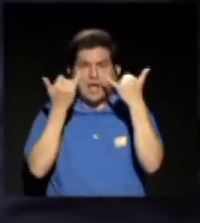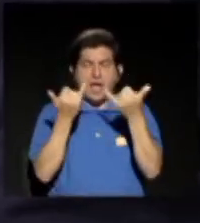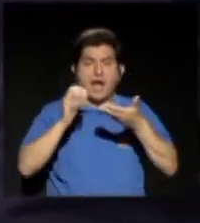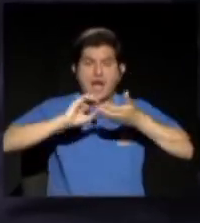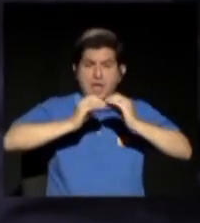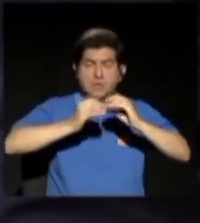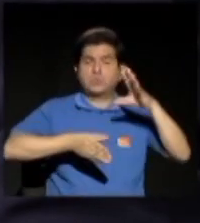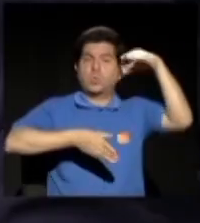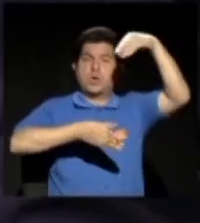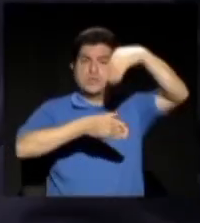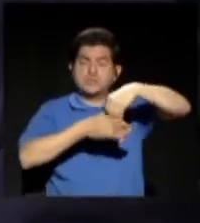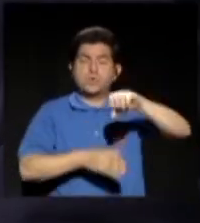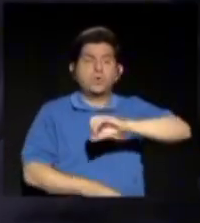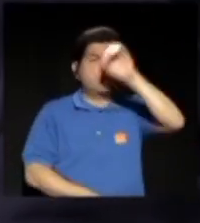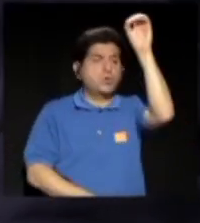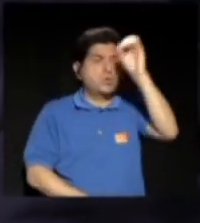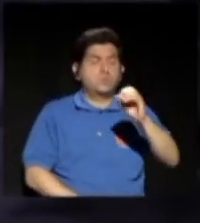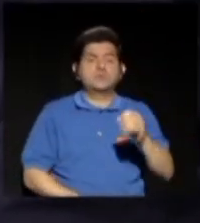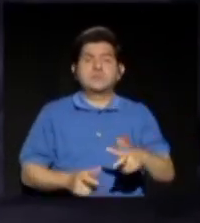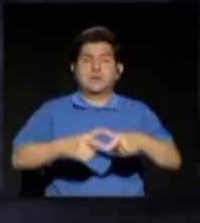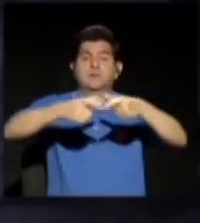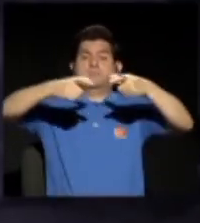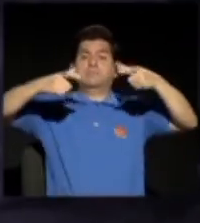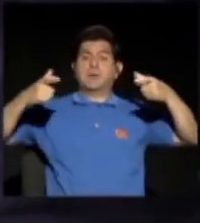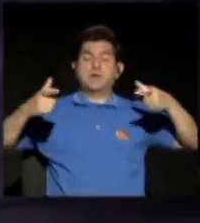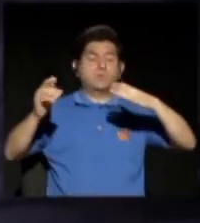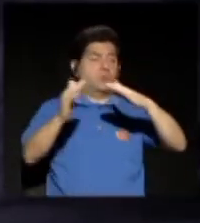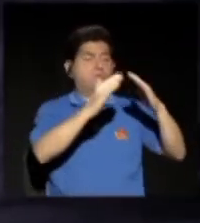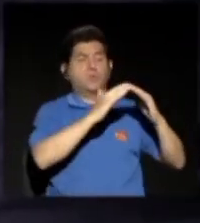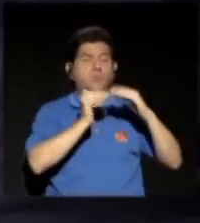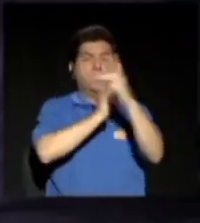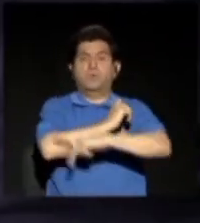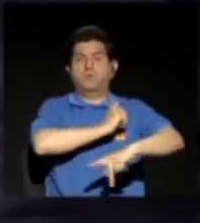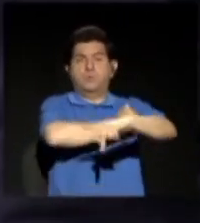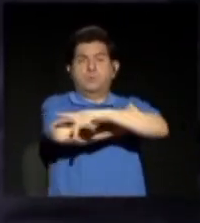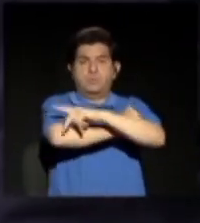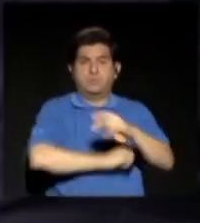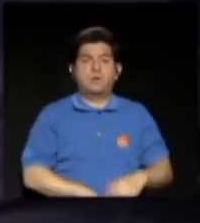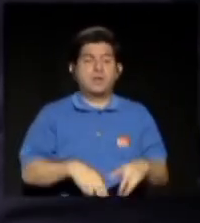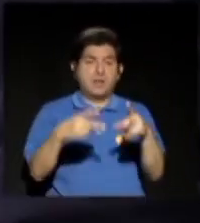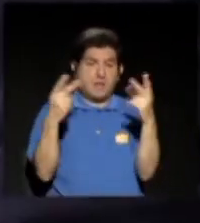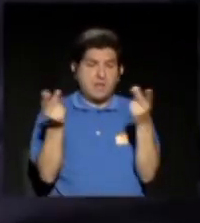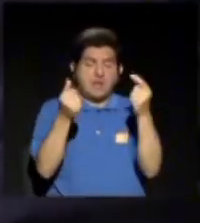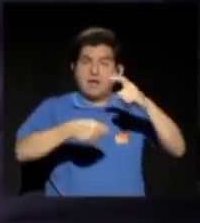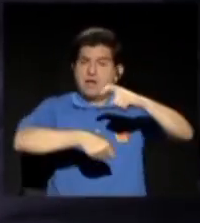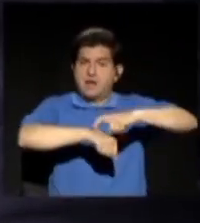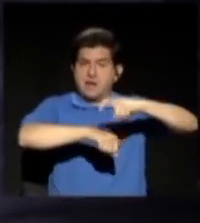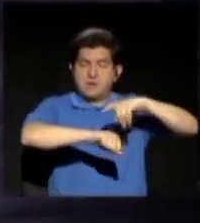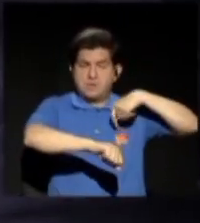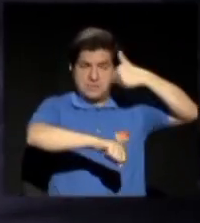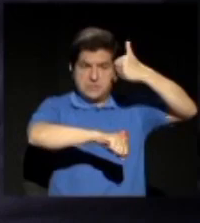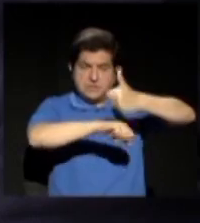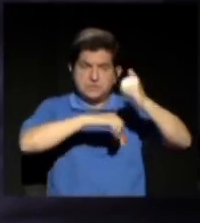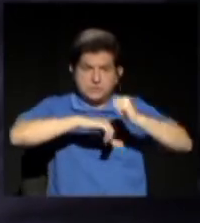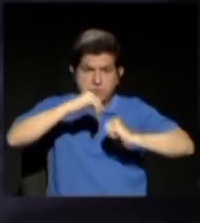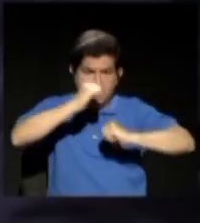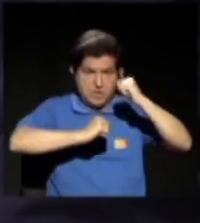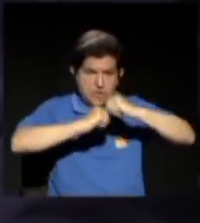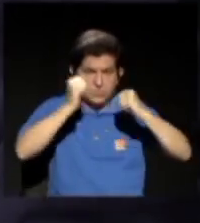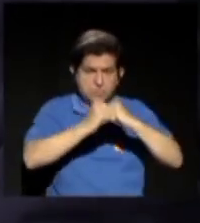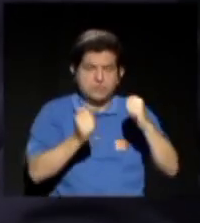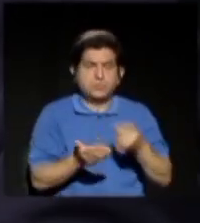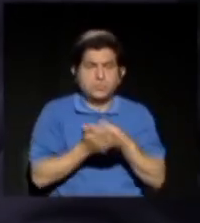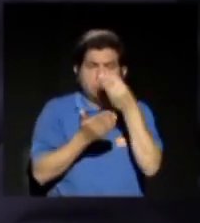se incorpora un porcentaje mucho mayor de la población del país y del gasto a la hora de definir la estructura de consumo